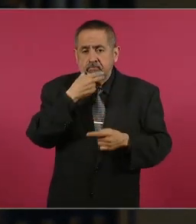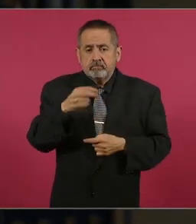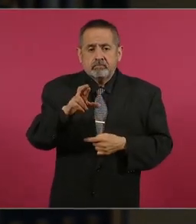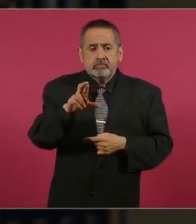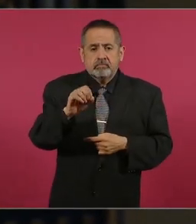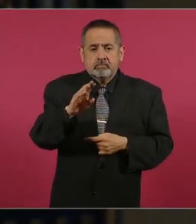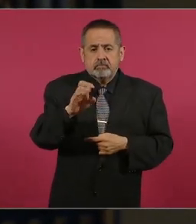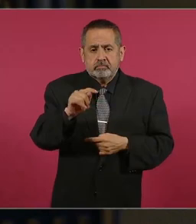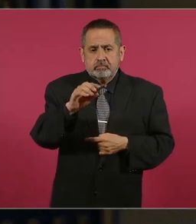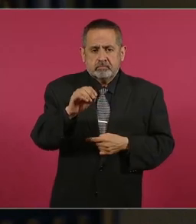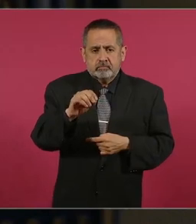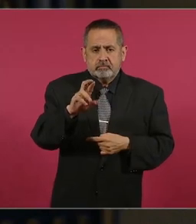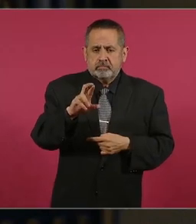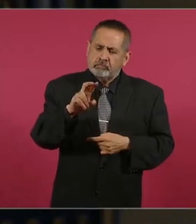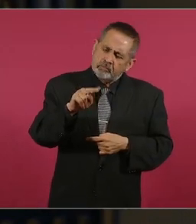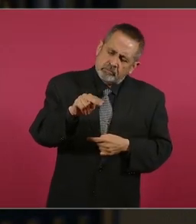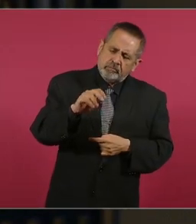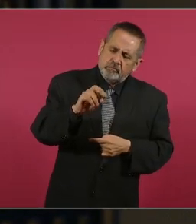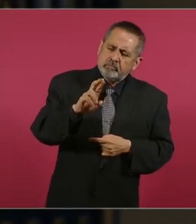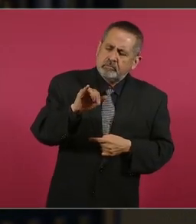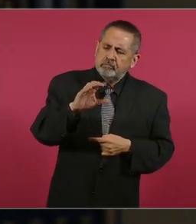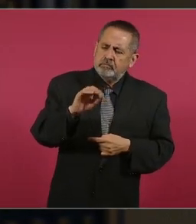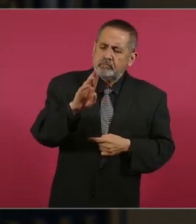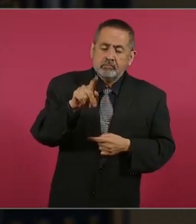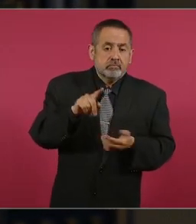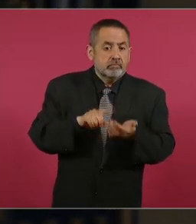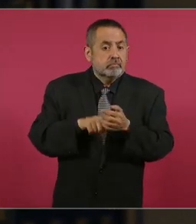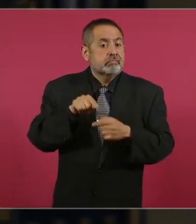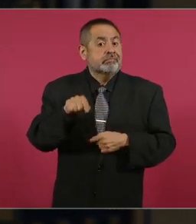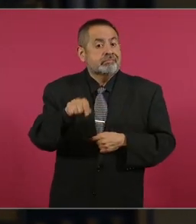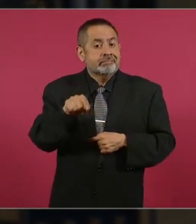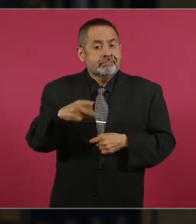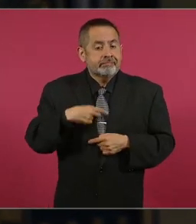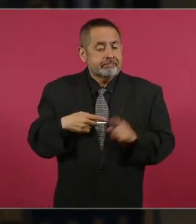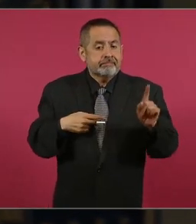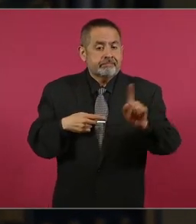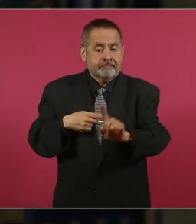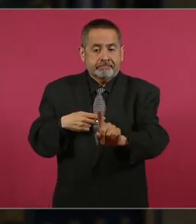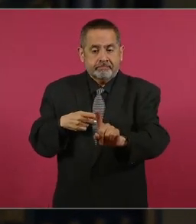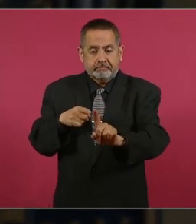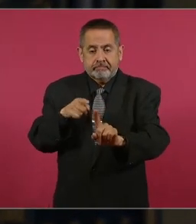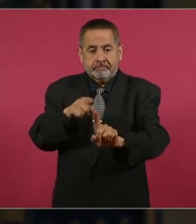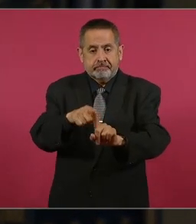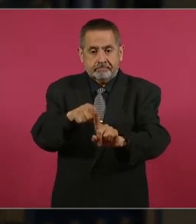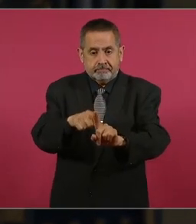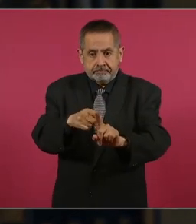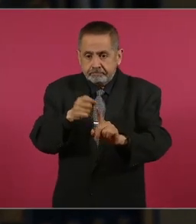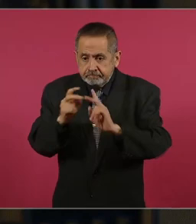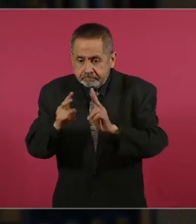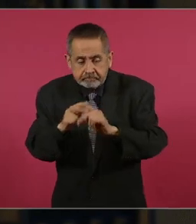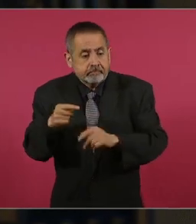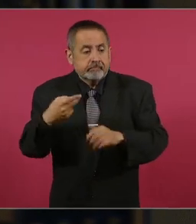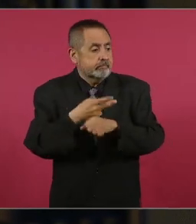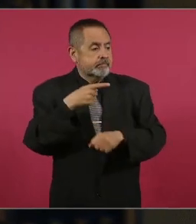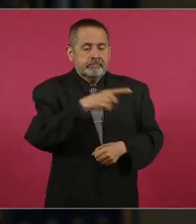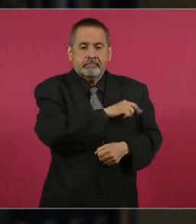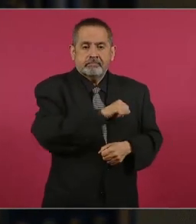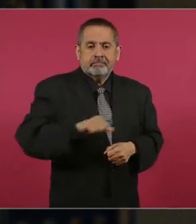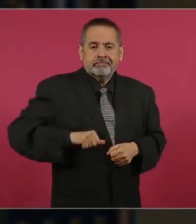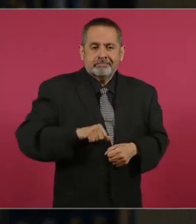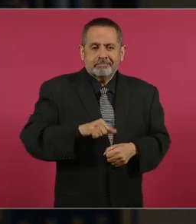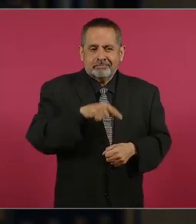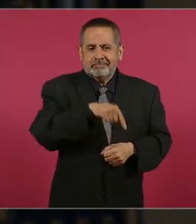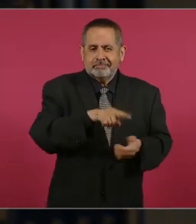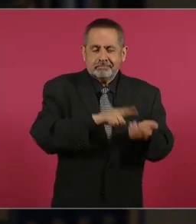Noricumbo. Roberto Noricumbo fue el ciudadano agredido por la alcaldesa de la Cuauhtémoc, Sandra